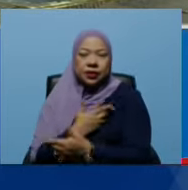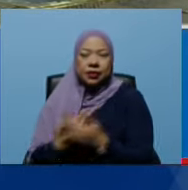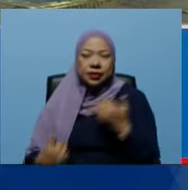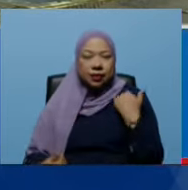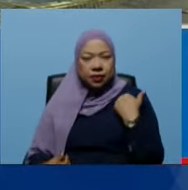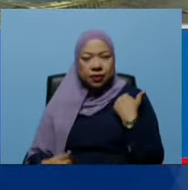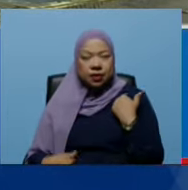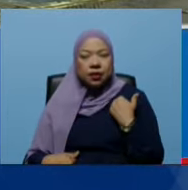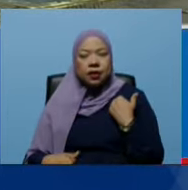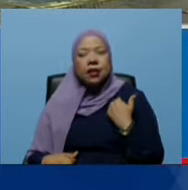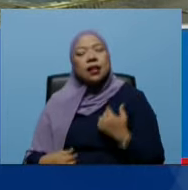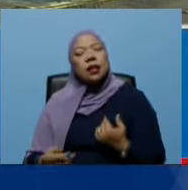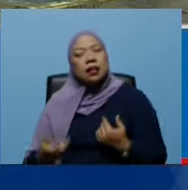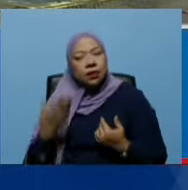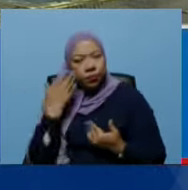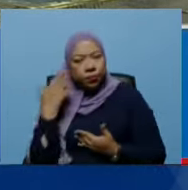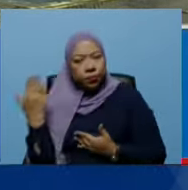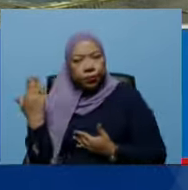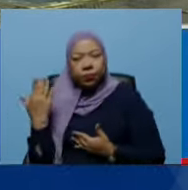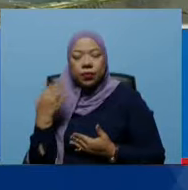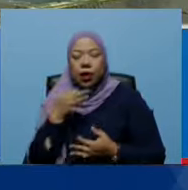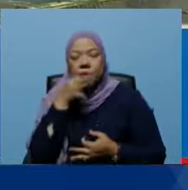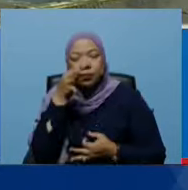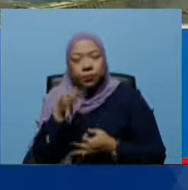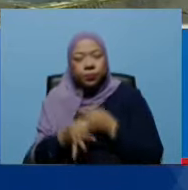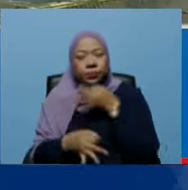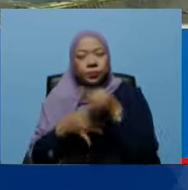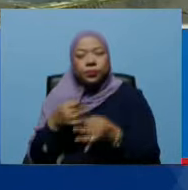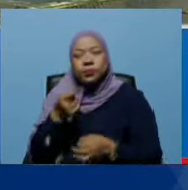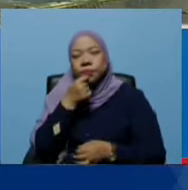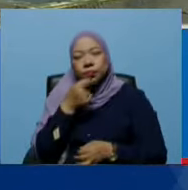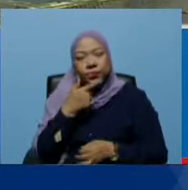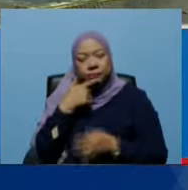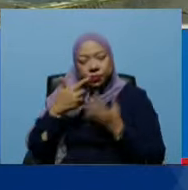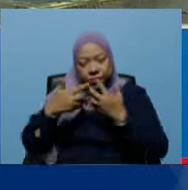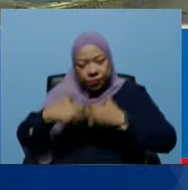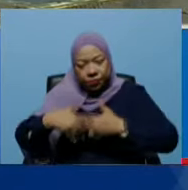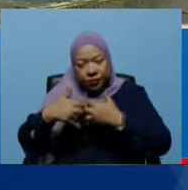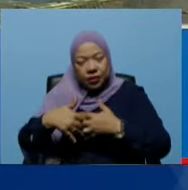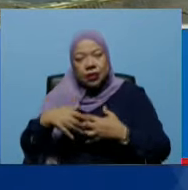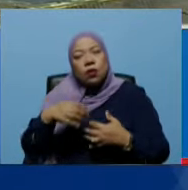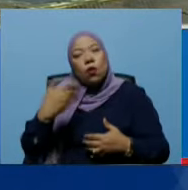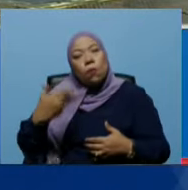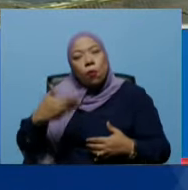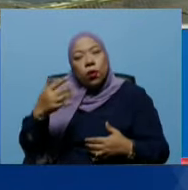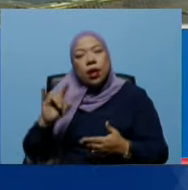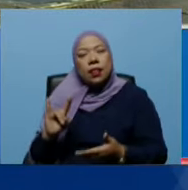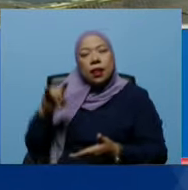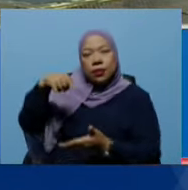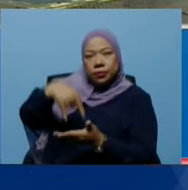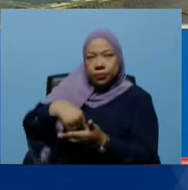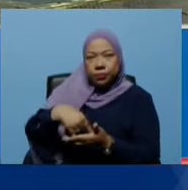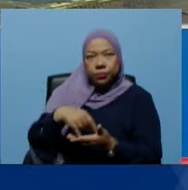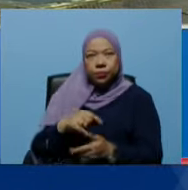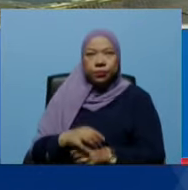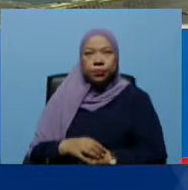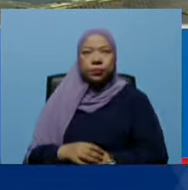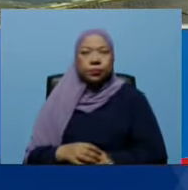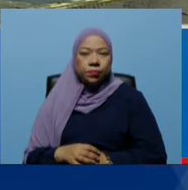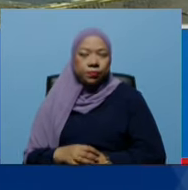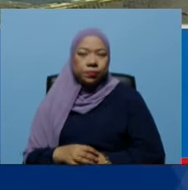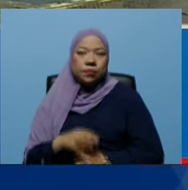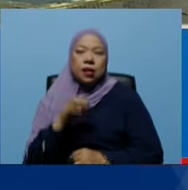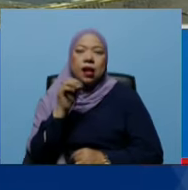presidente Rafael Hernández para que le explique, presidente, las bondades de esta gran empresa carabobeña como lo es Alucasa. Así